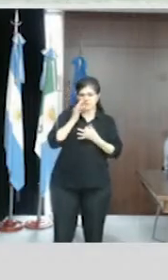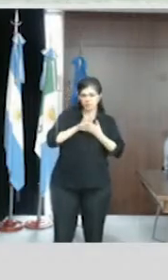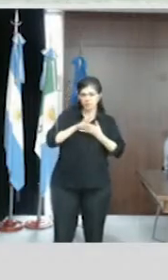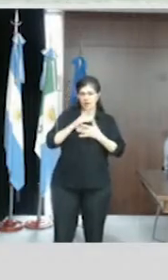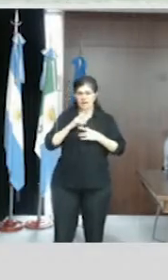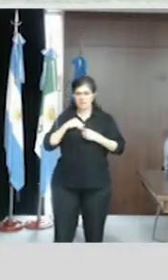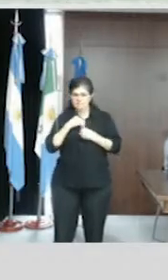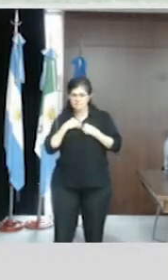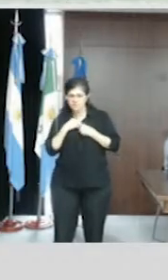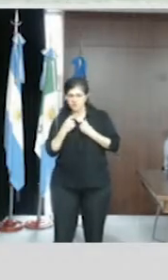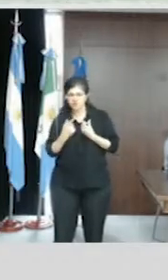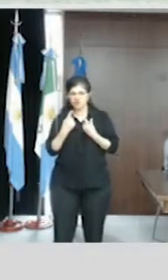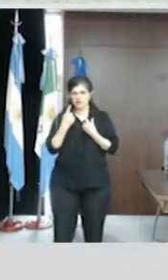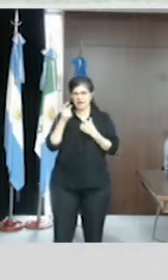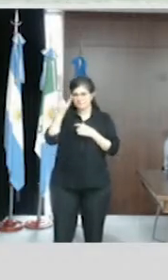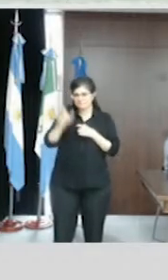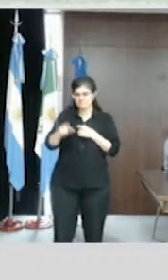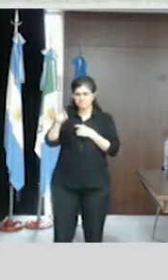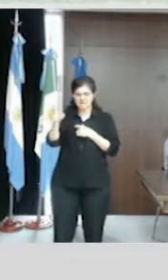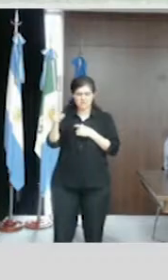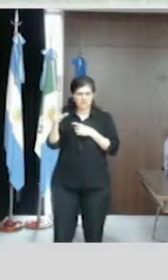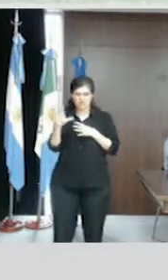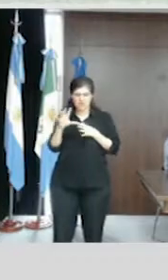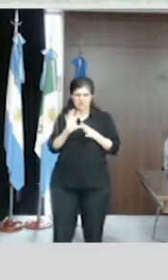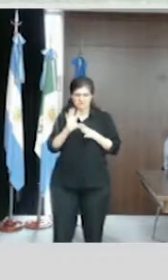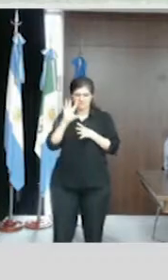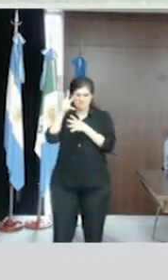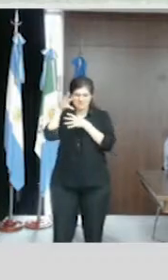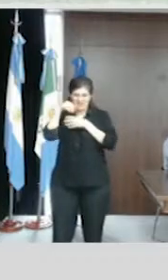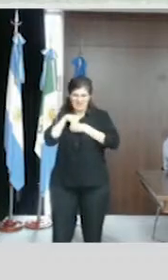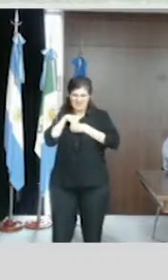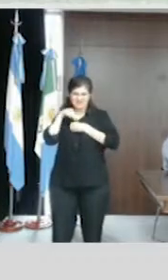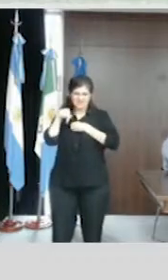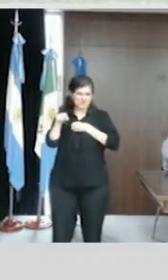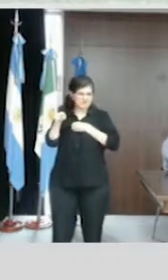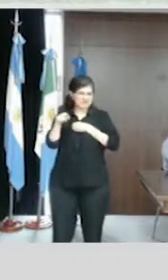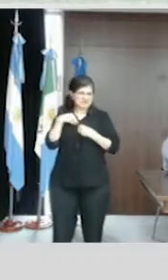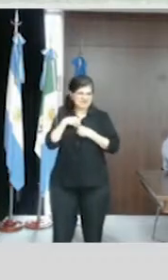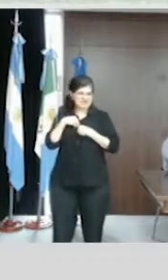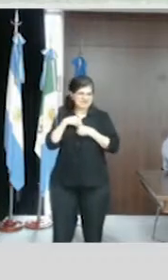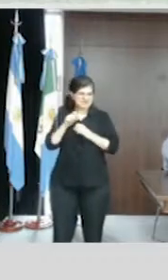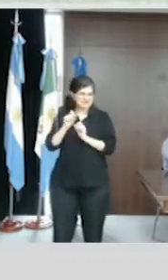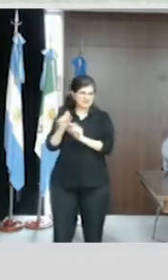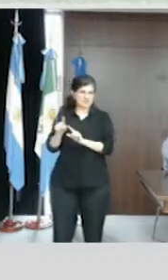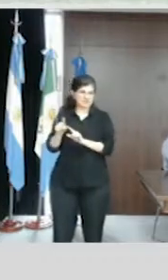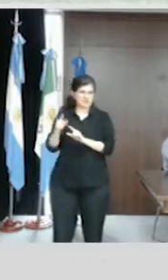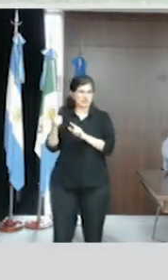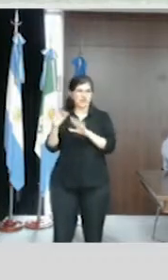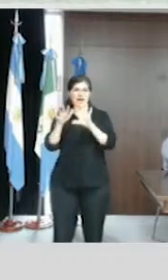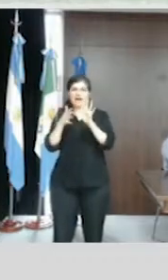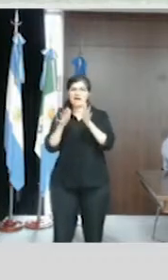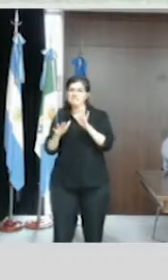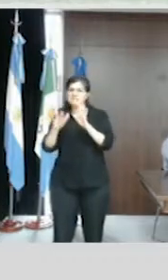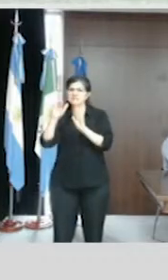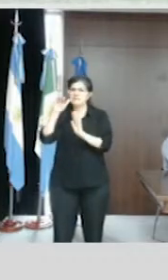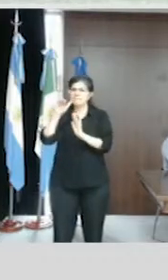todo paciente con un diagnóstico de enfermedad terminal, en menor o en mayor grado, pero lo van